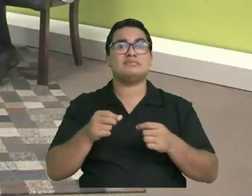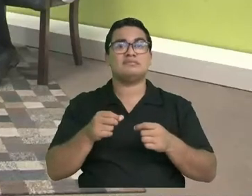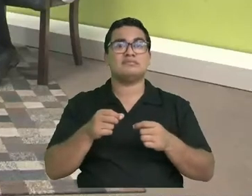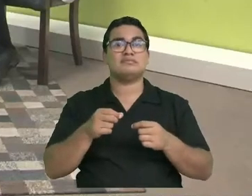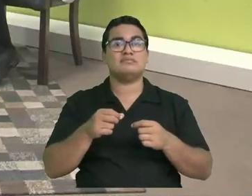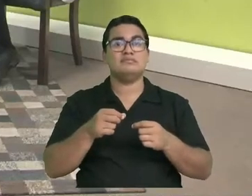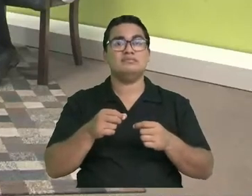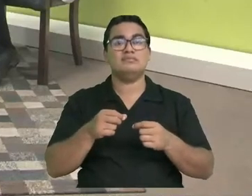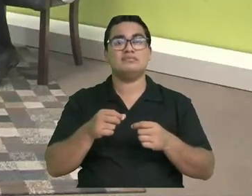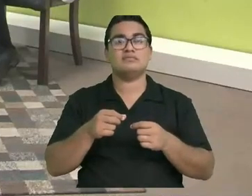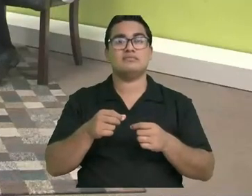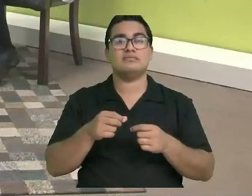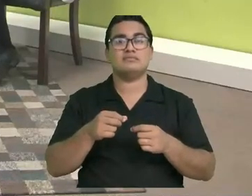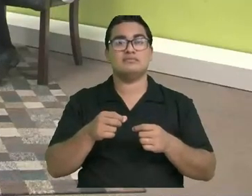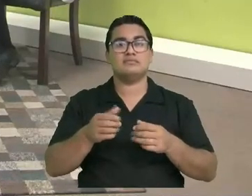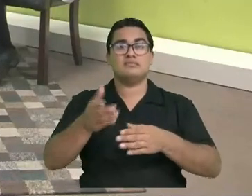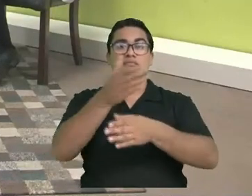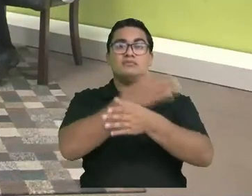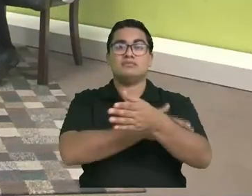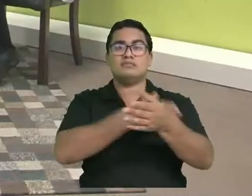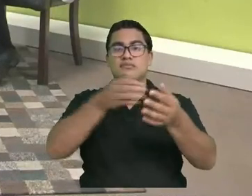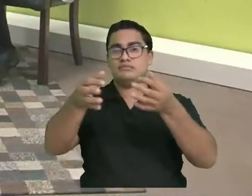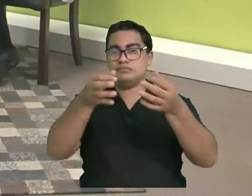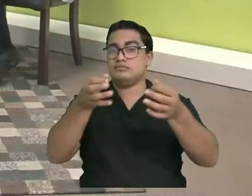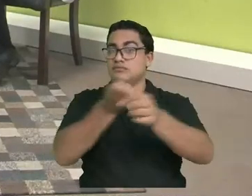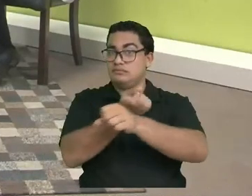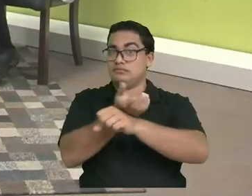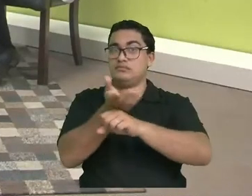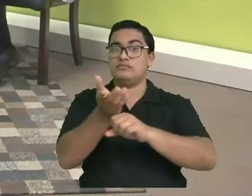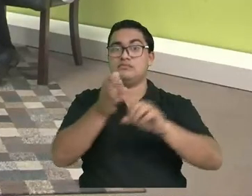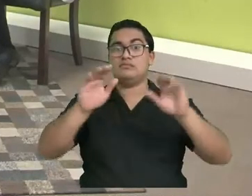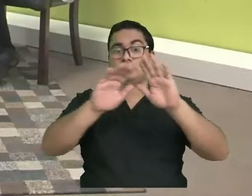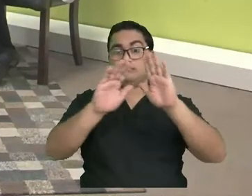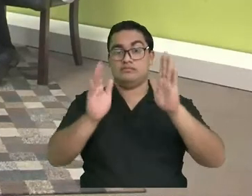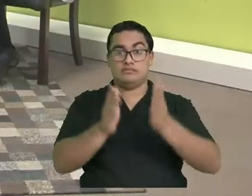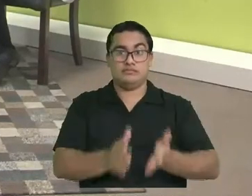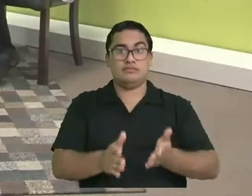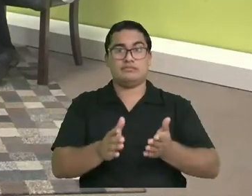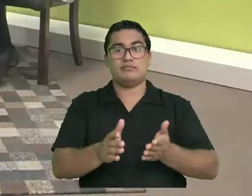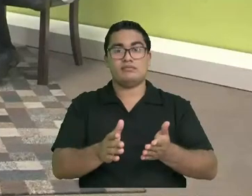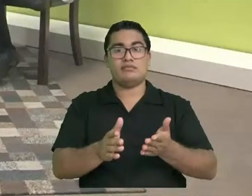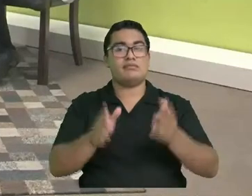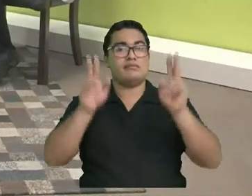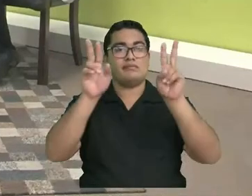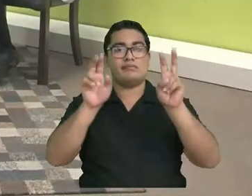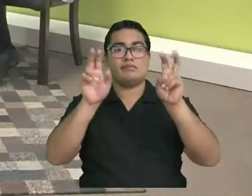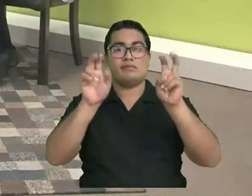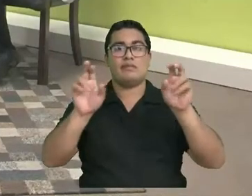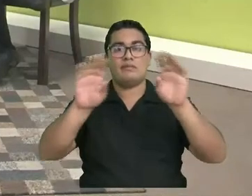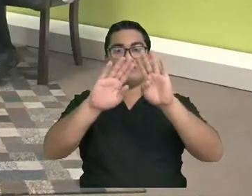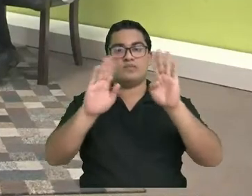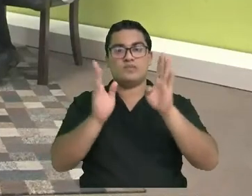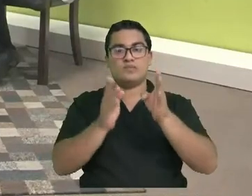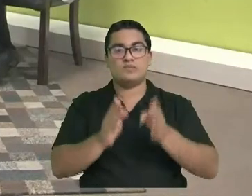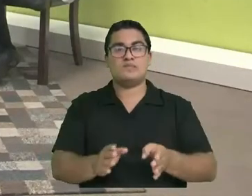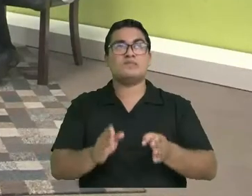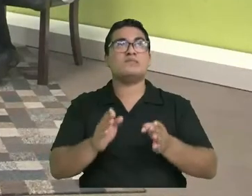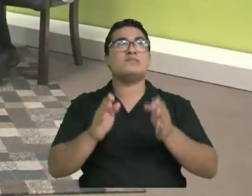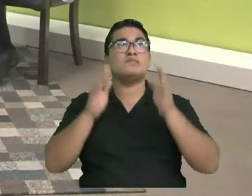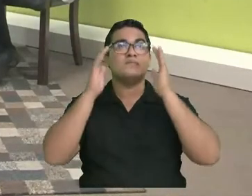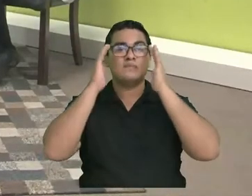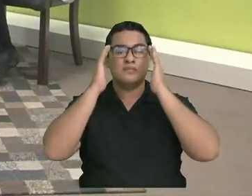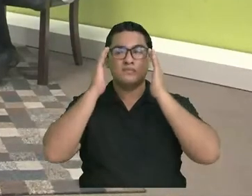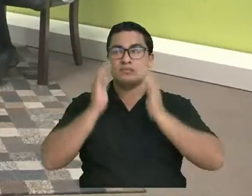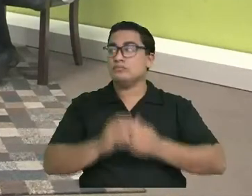ya usted en la primera parte del programa recomendaba a nuestras amigas televidentes, porque este es un tema exclusivamente para nuestras amigas,